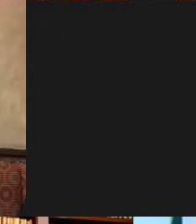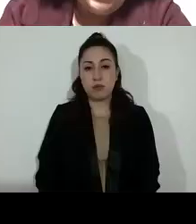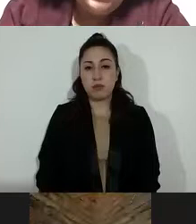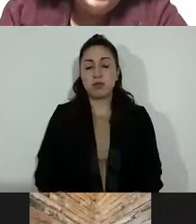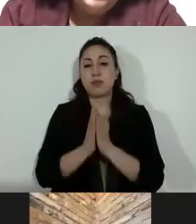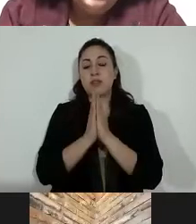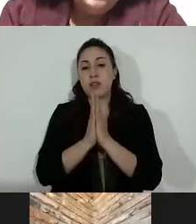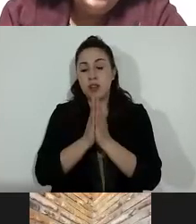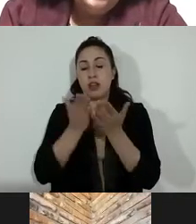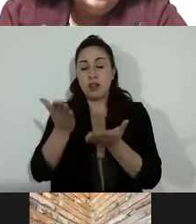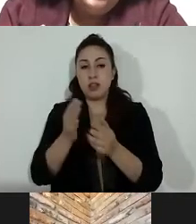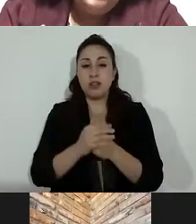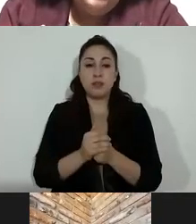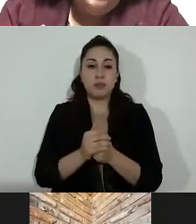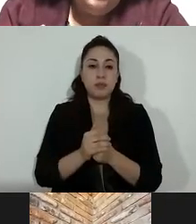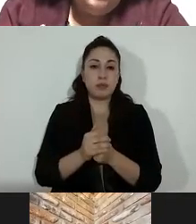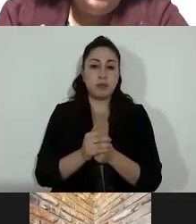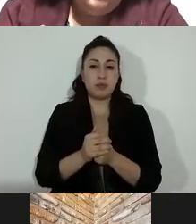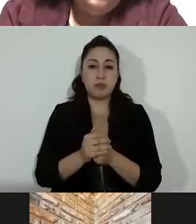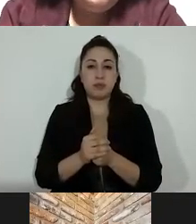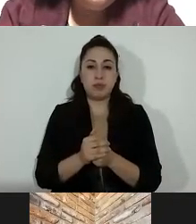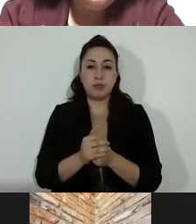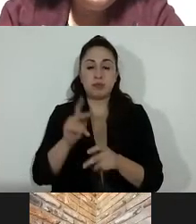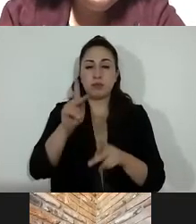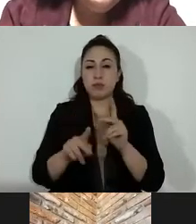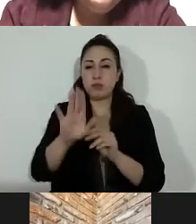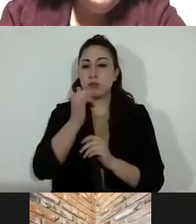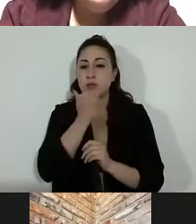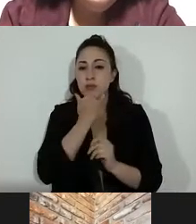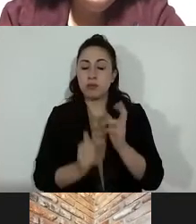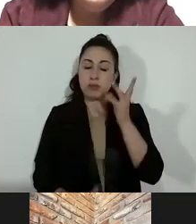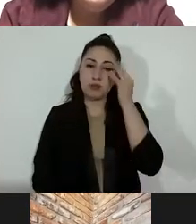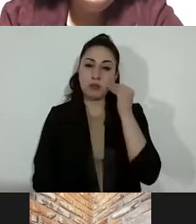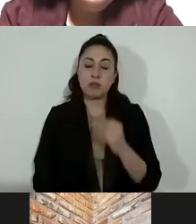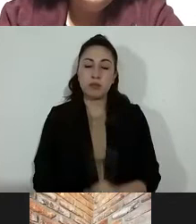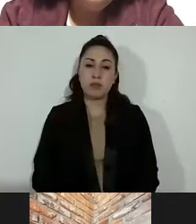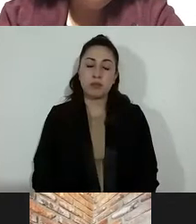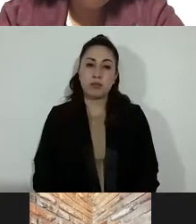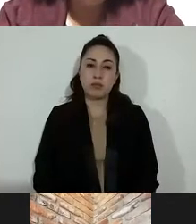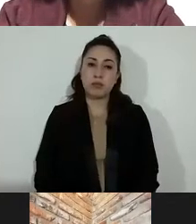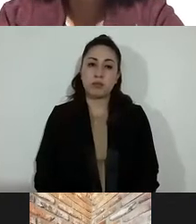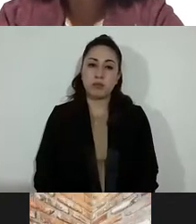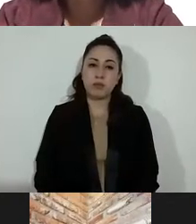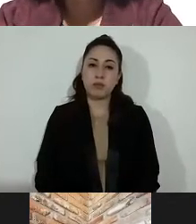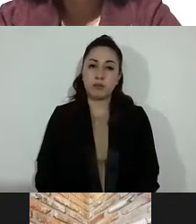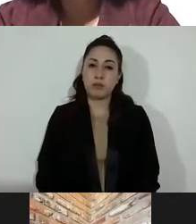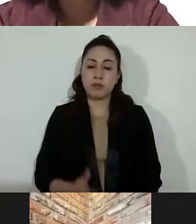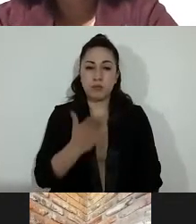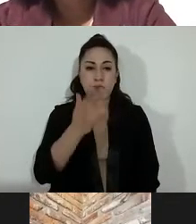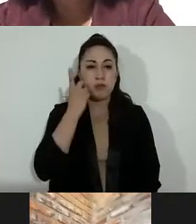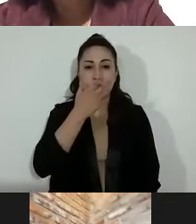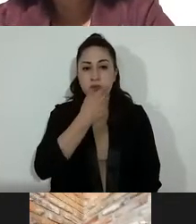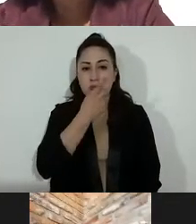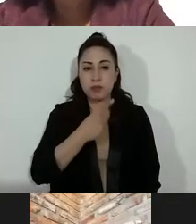Continuando con el orden de nuestra sesión, iniciaremos la discusión. Perdón, presidente. Sí. Adelante, diputado Gaviño.